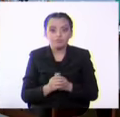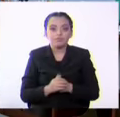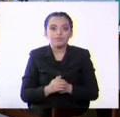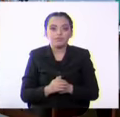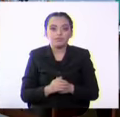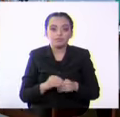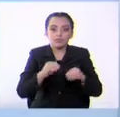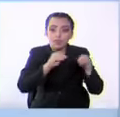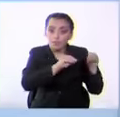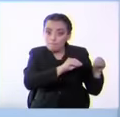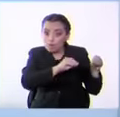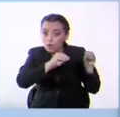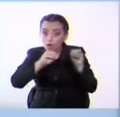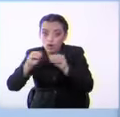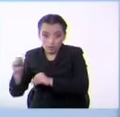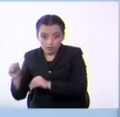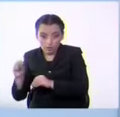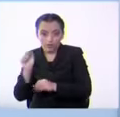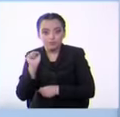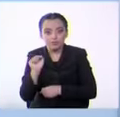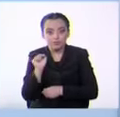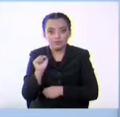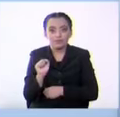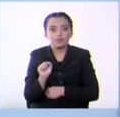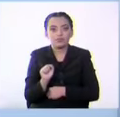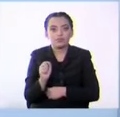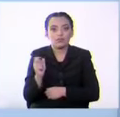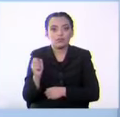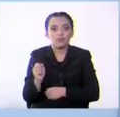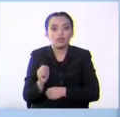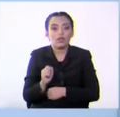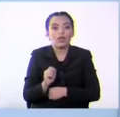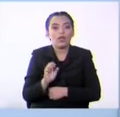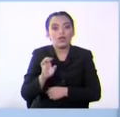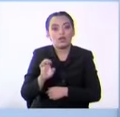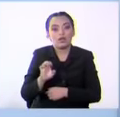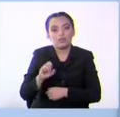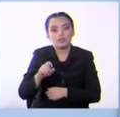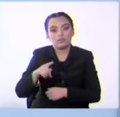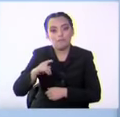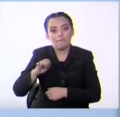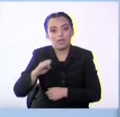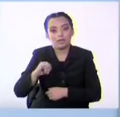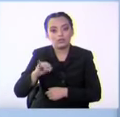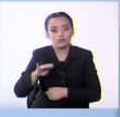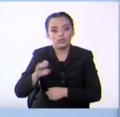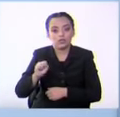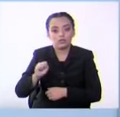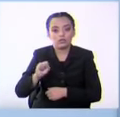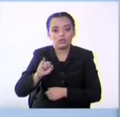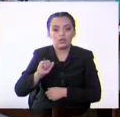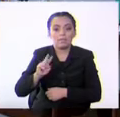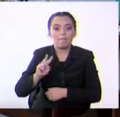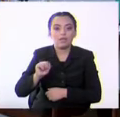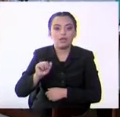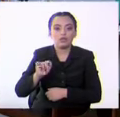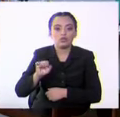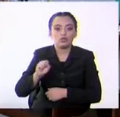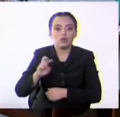migración también viene a colación las especies invasoras. Con esto lo que quiero decir es que